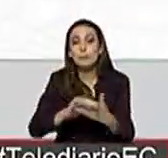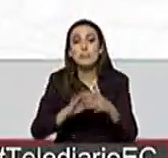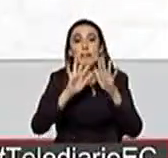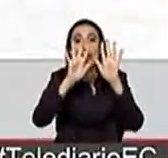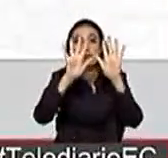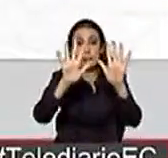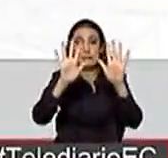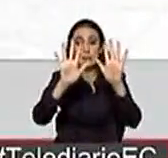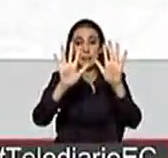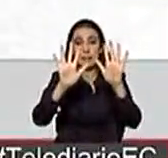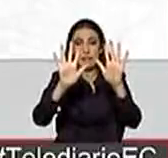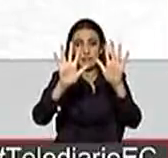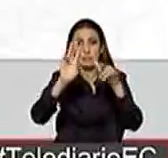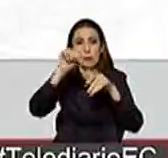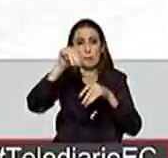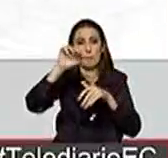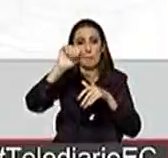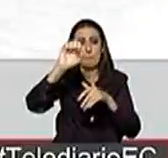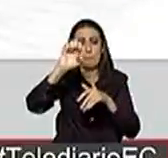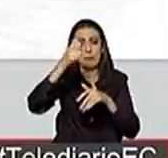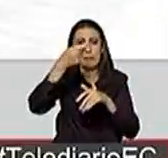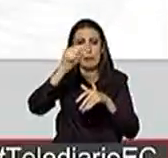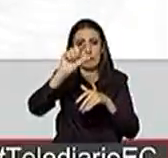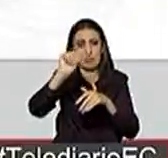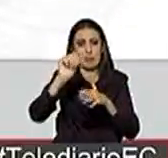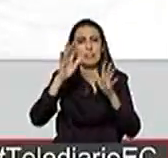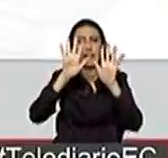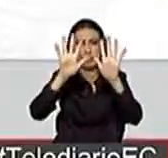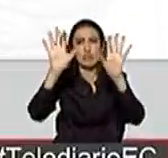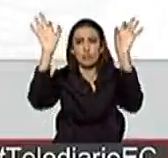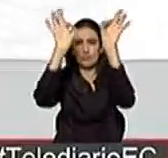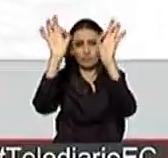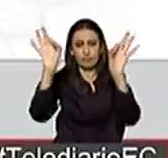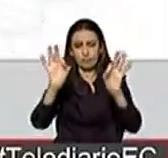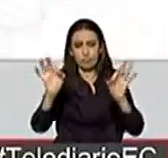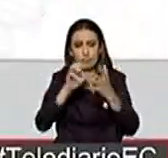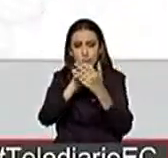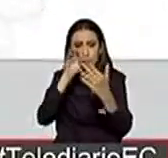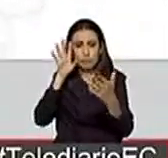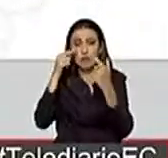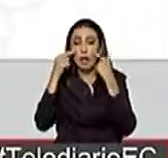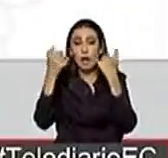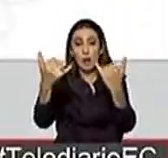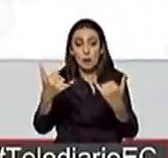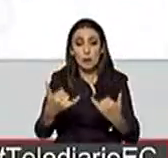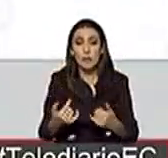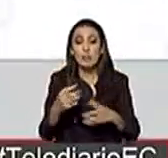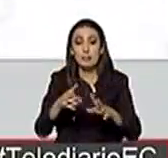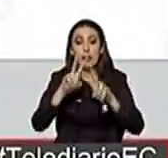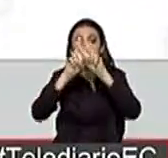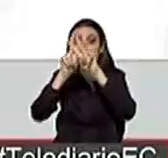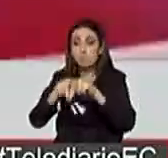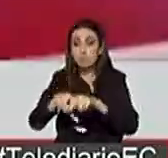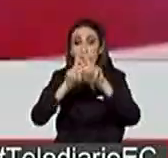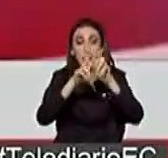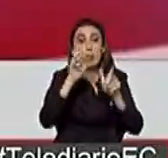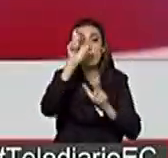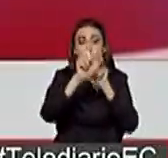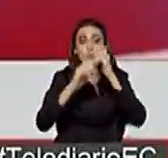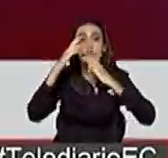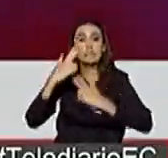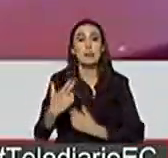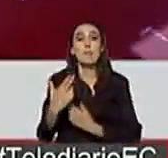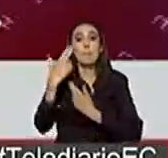megavatios conforme el requerimiento de la cee nace la central que al momento se encuentra bajo vigilancia de personal militar